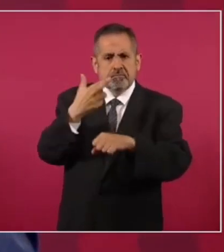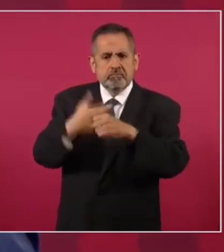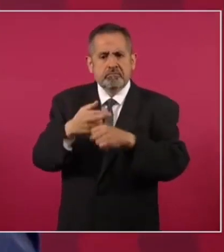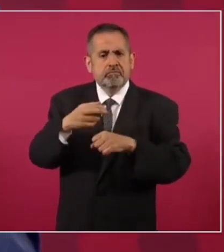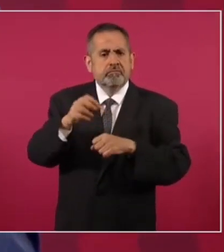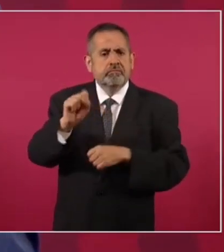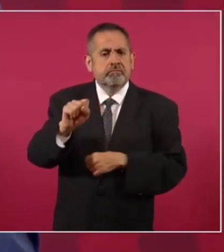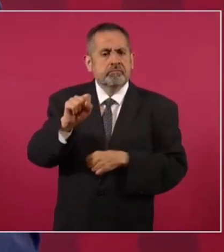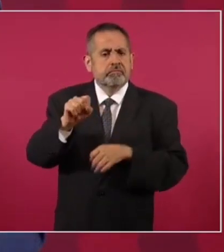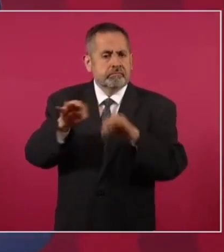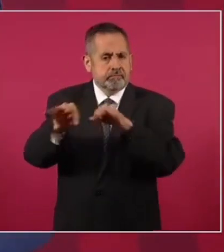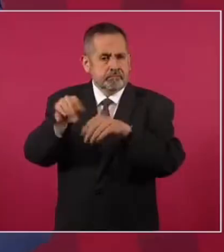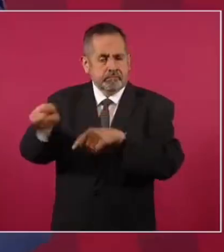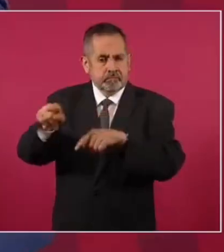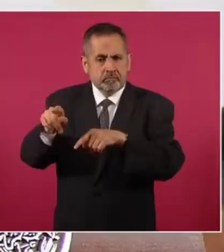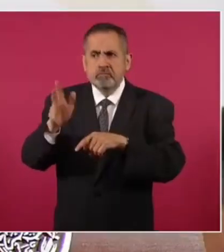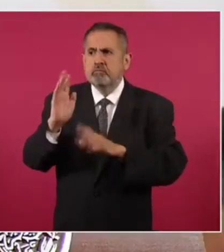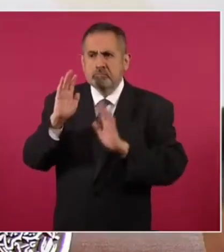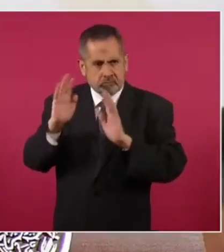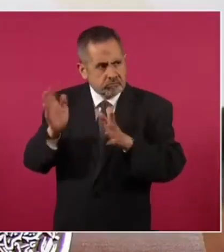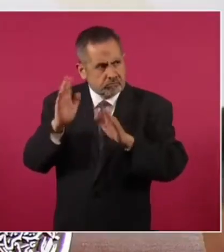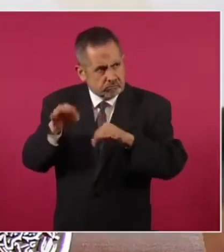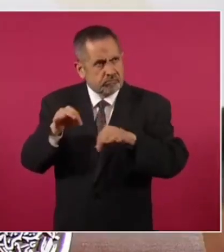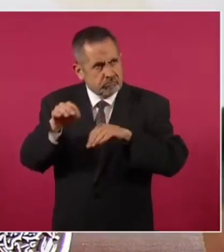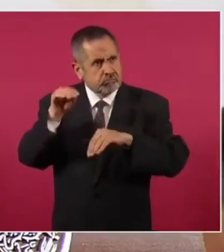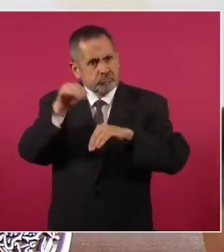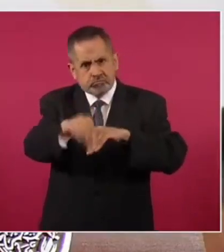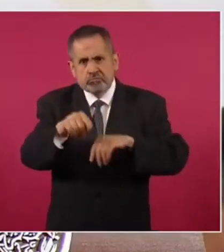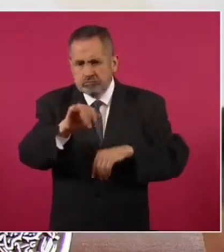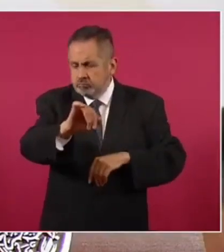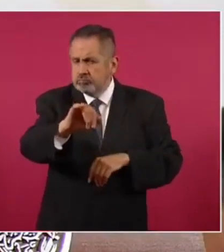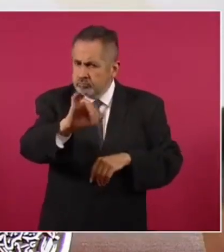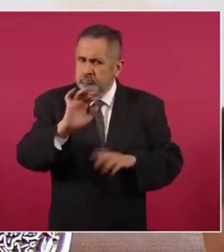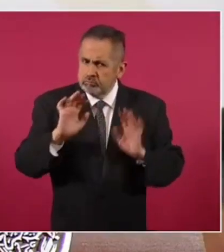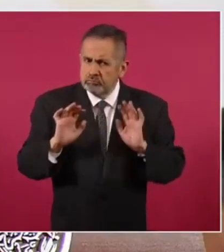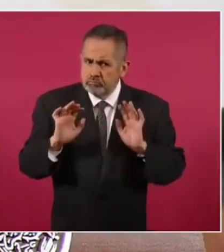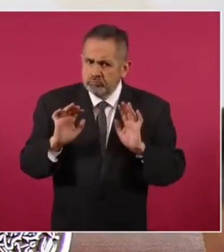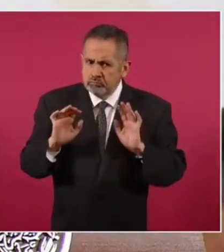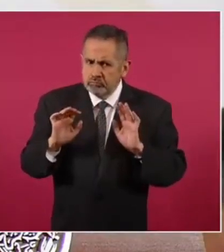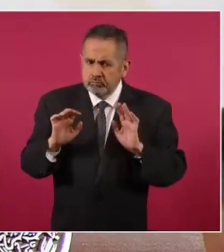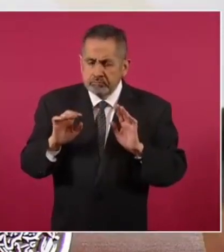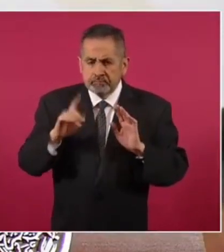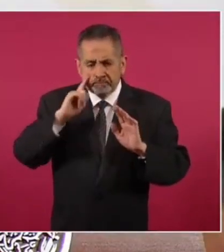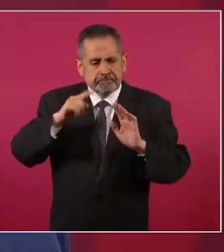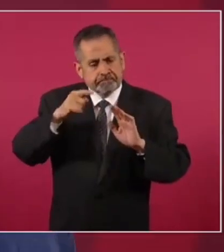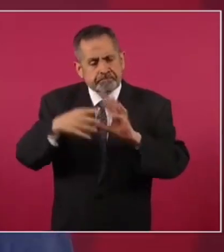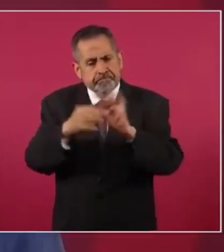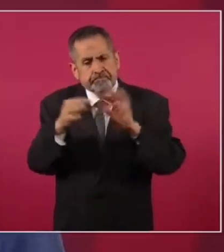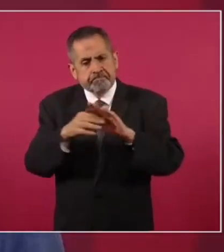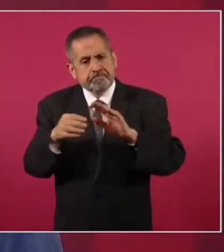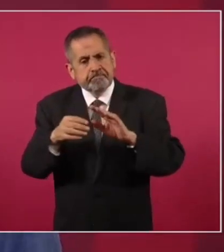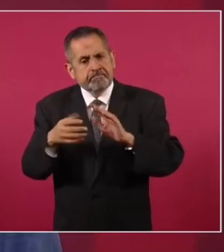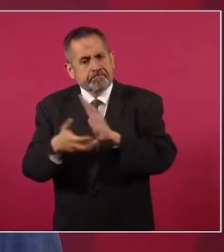Trabajo y ya se está trabajando en Los Tajos.